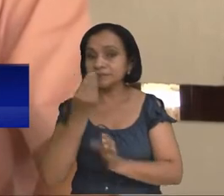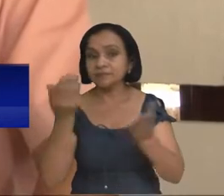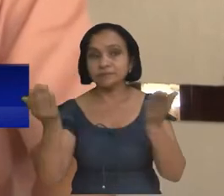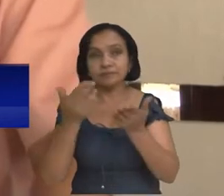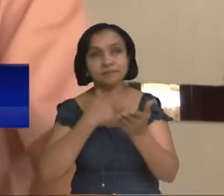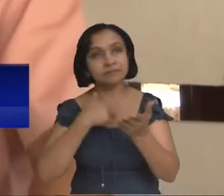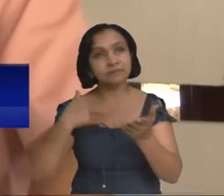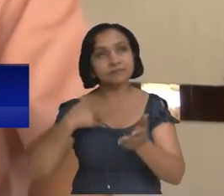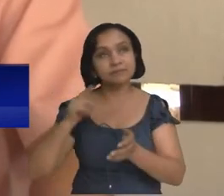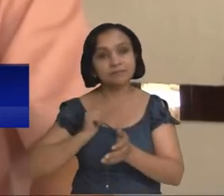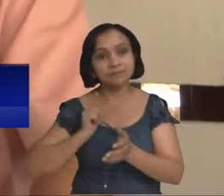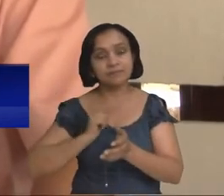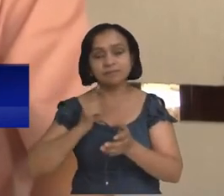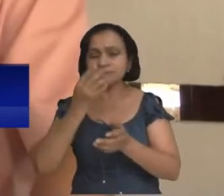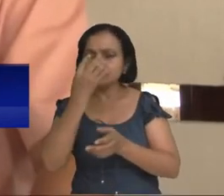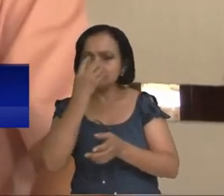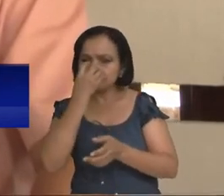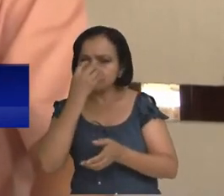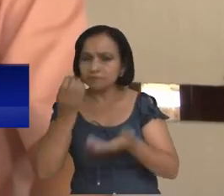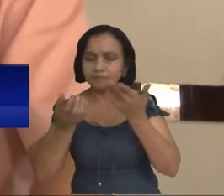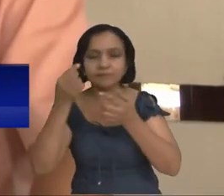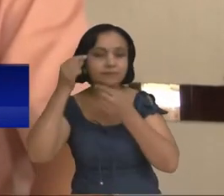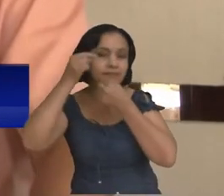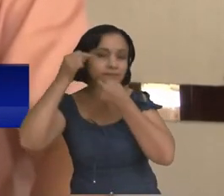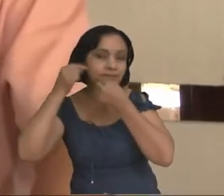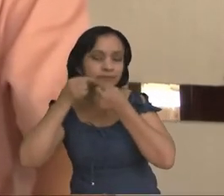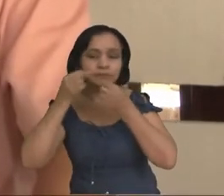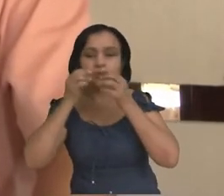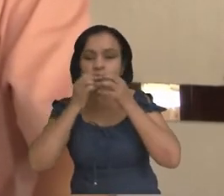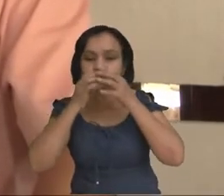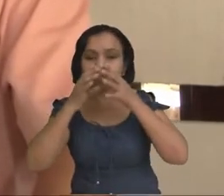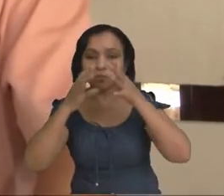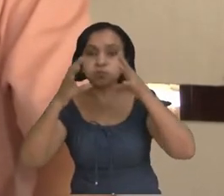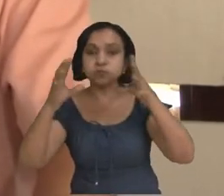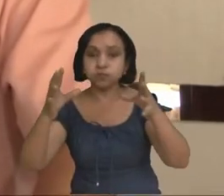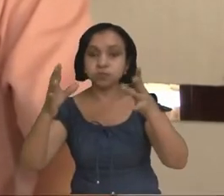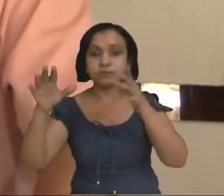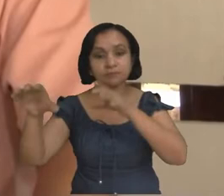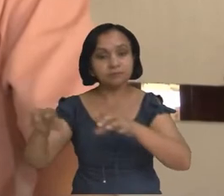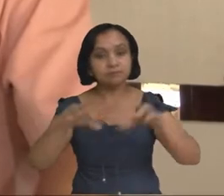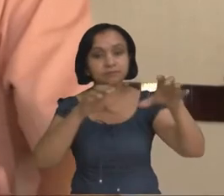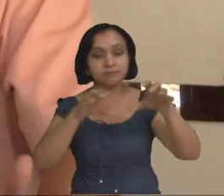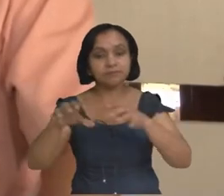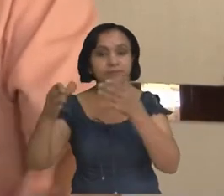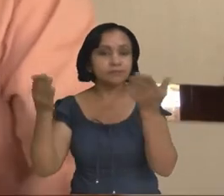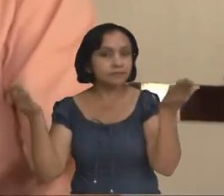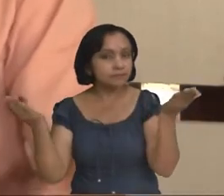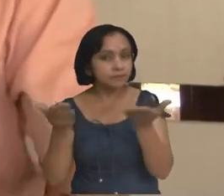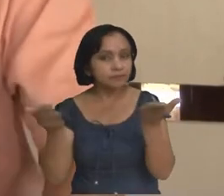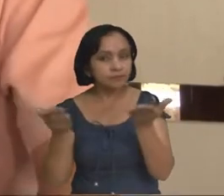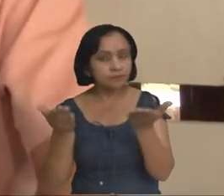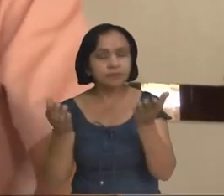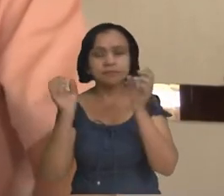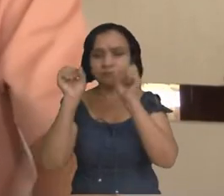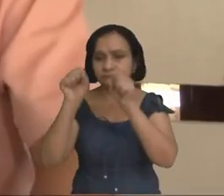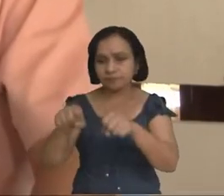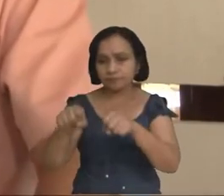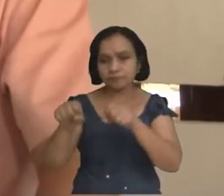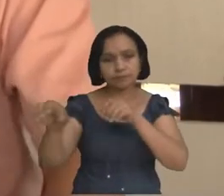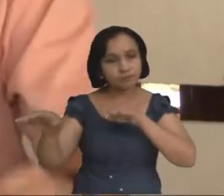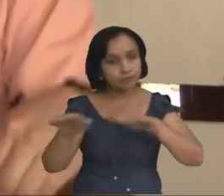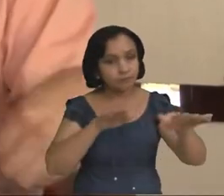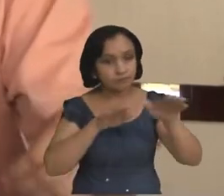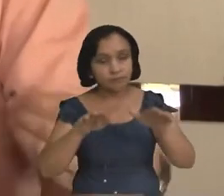vamos a tener el show del payaso, pintacarita, globoflexia, vamos a tener actividades como qué podemos y qué no podemos